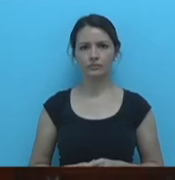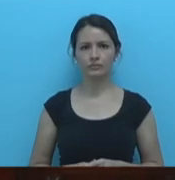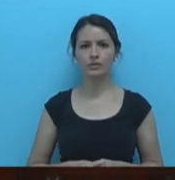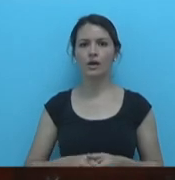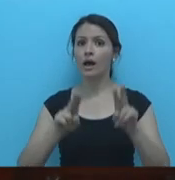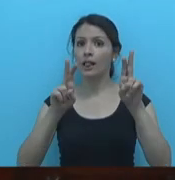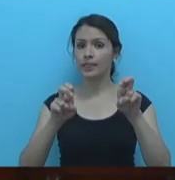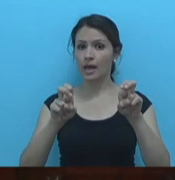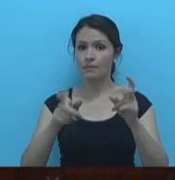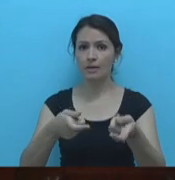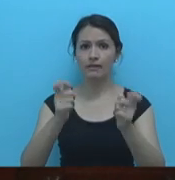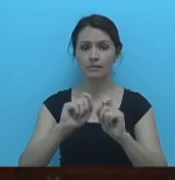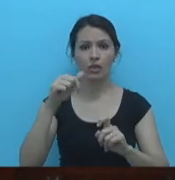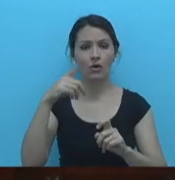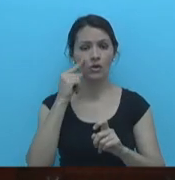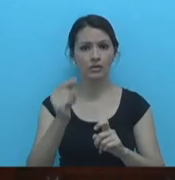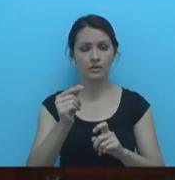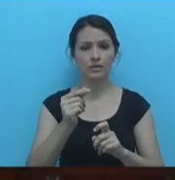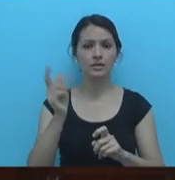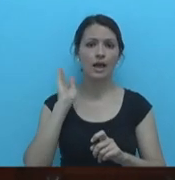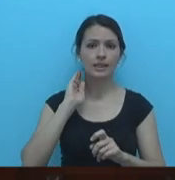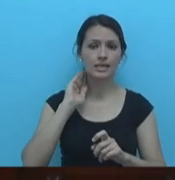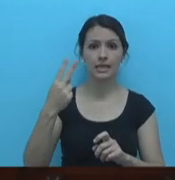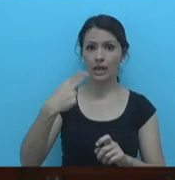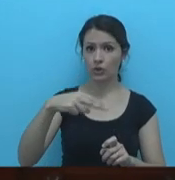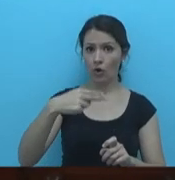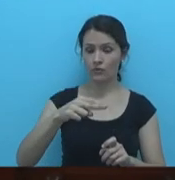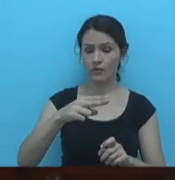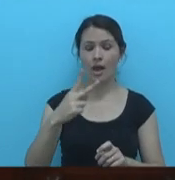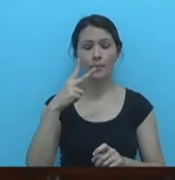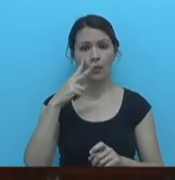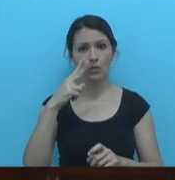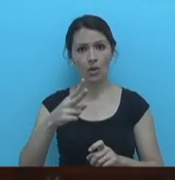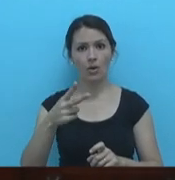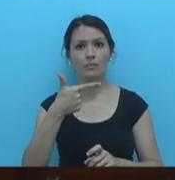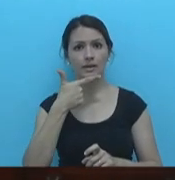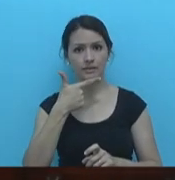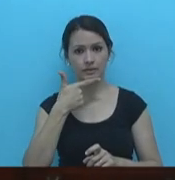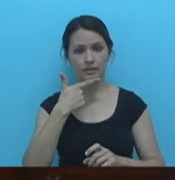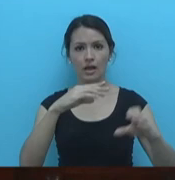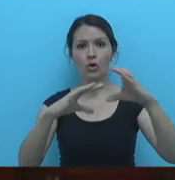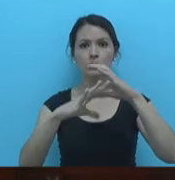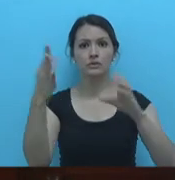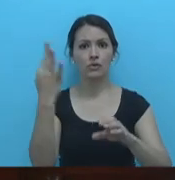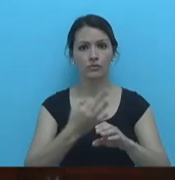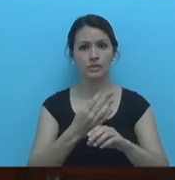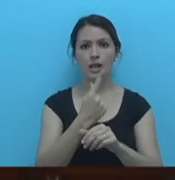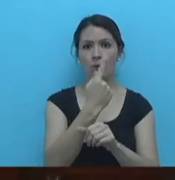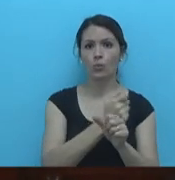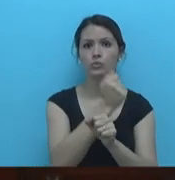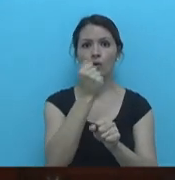Asuntos centrados de fecha 16 de noviembre del 2017. Comunicaciones oficiales del 1 al